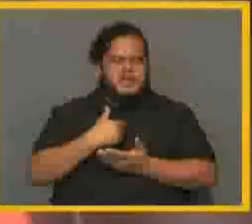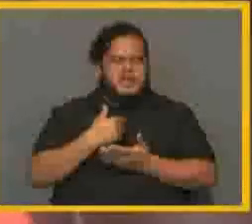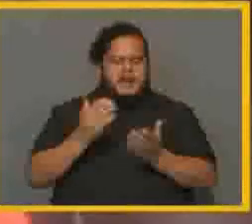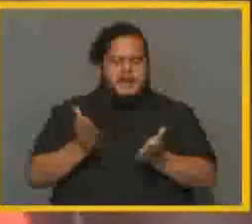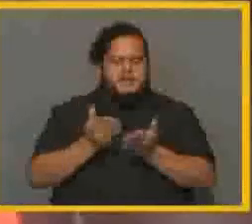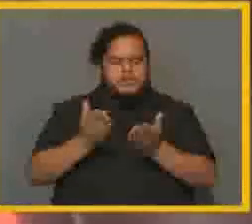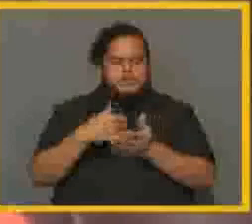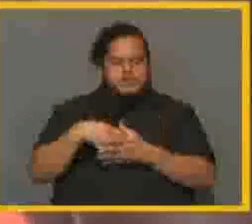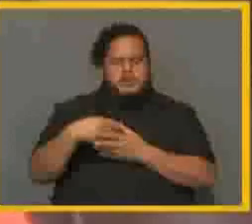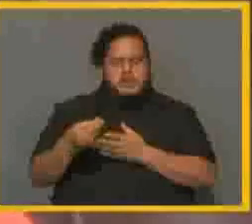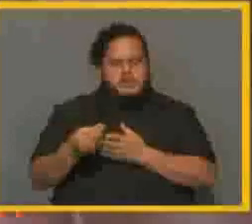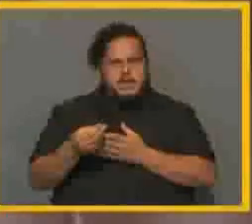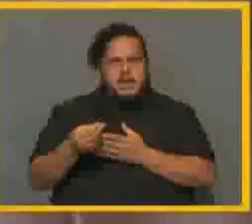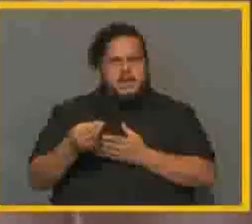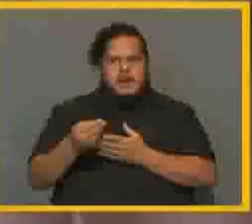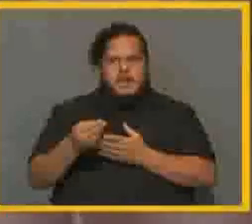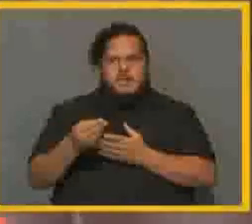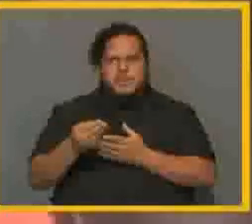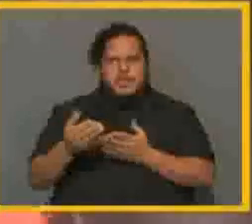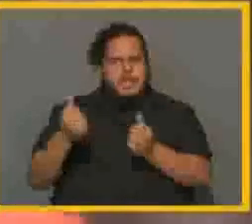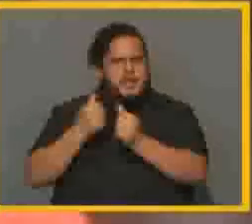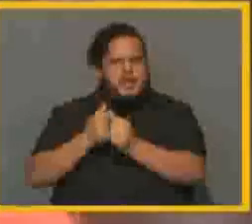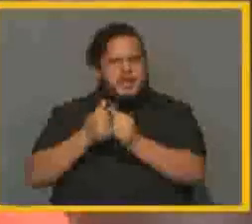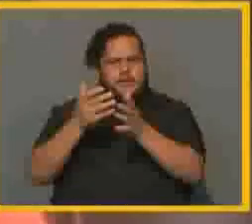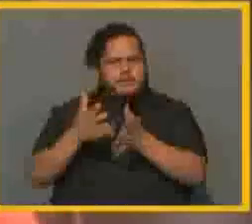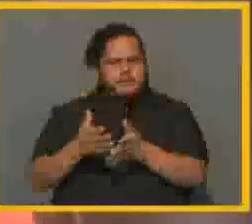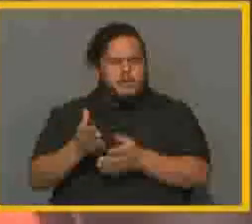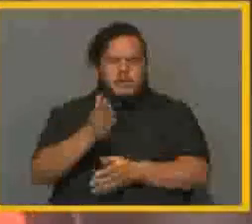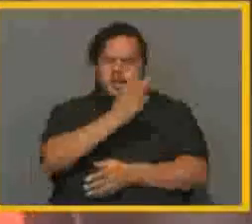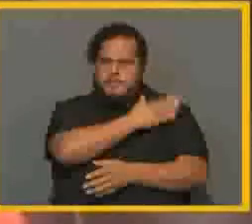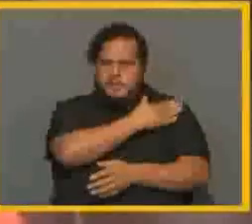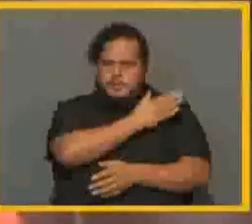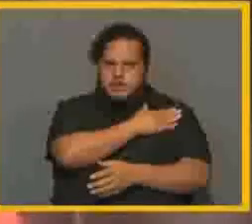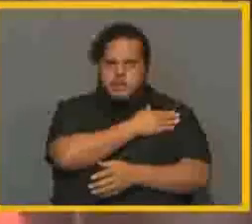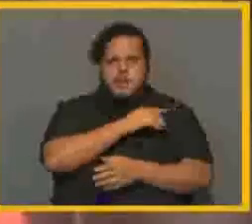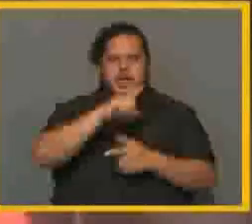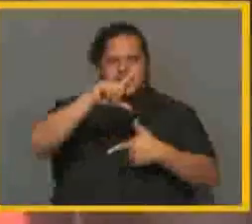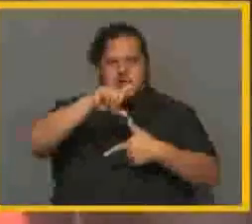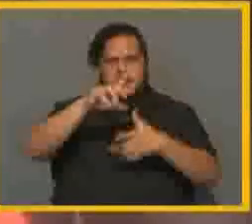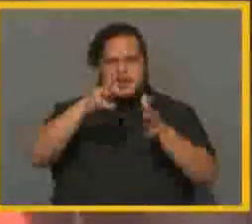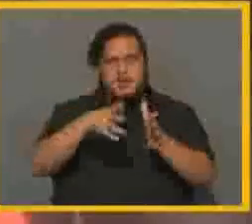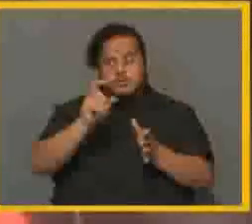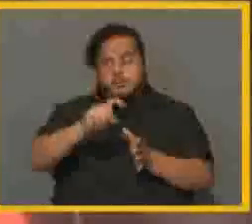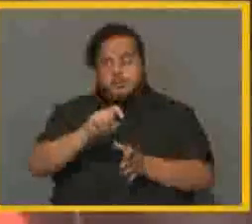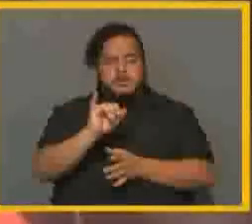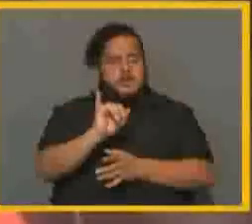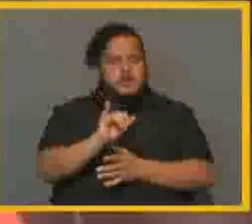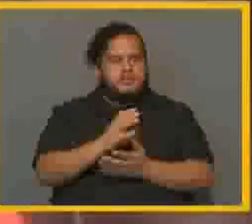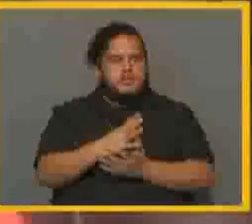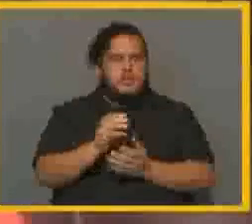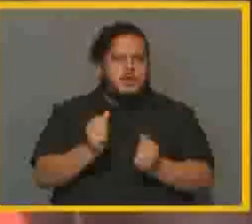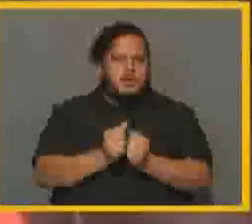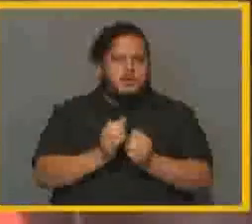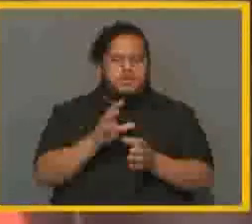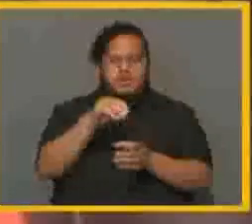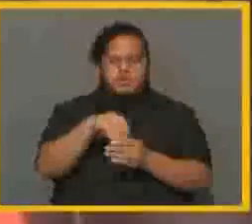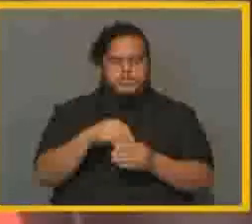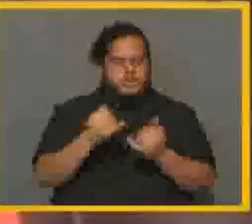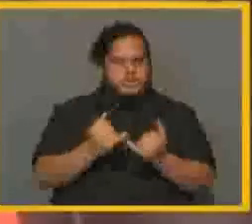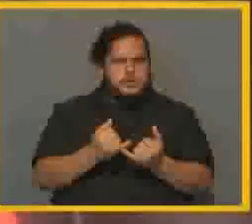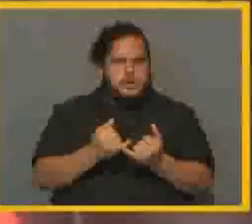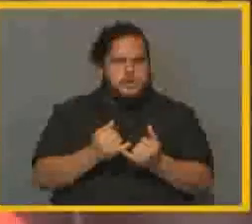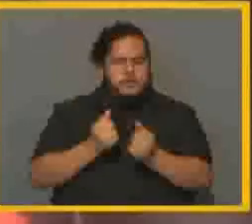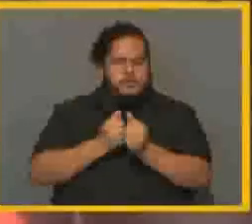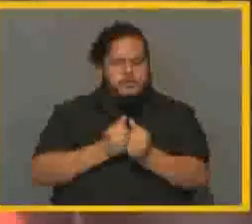externa de la afición, de la palmadita en el hombro, vamos, el latino necesita eso. Y yo creo que con la incorporación ahora de la